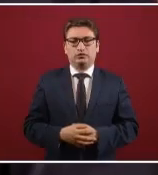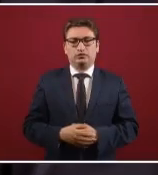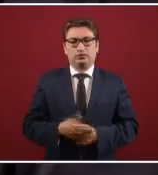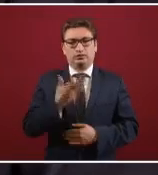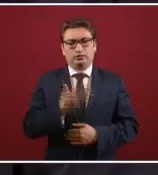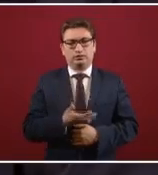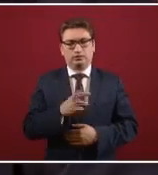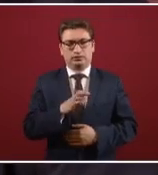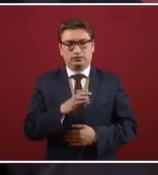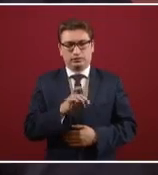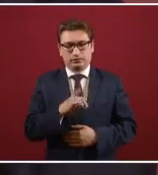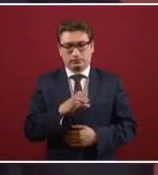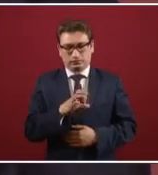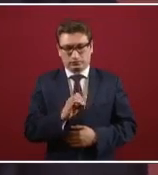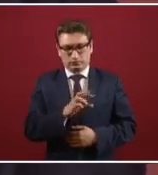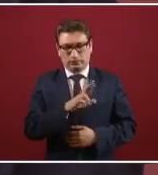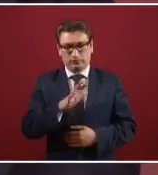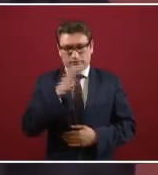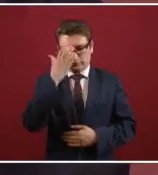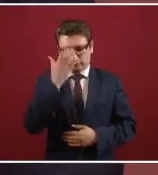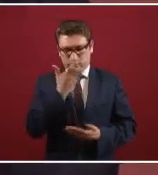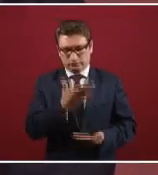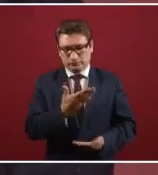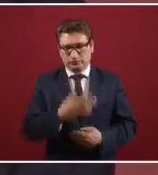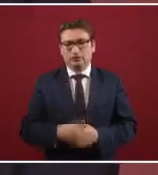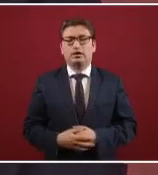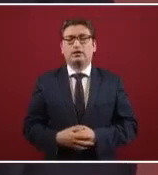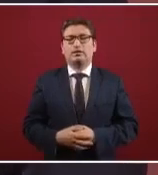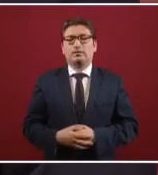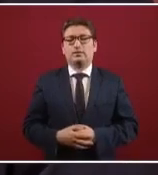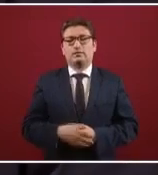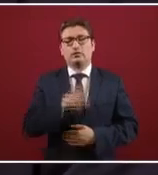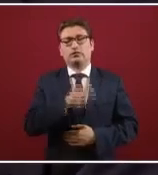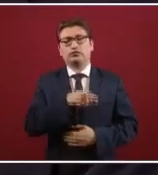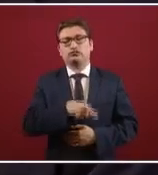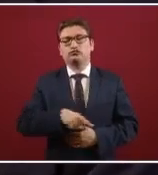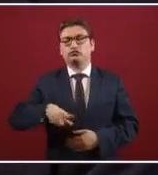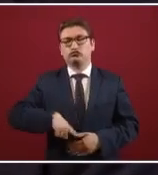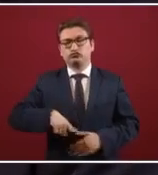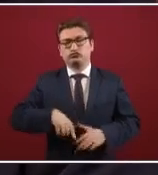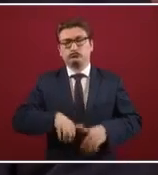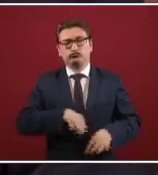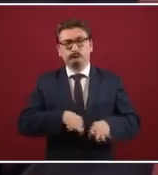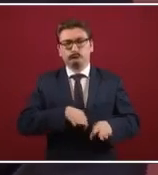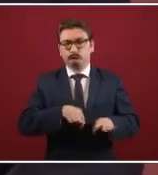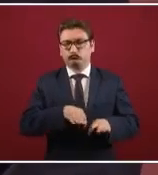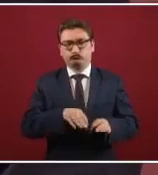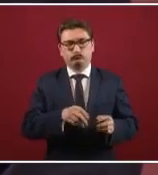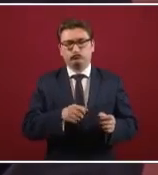ricardo lo diría es un servidor público ejemplar